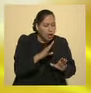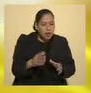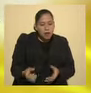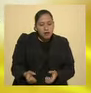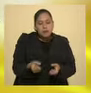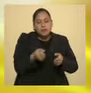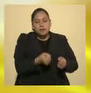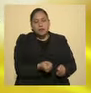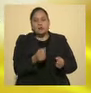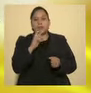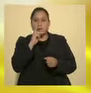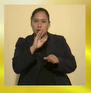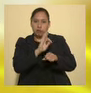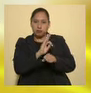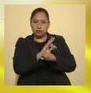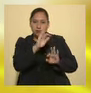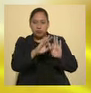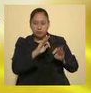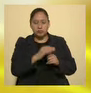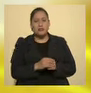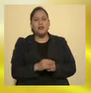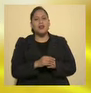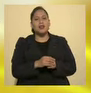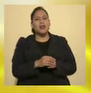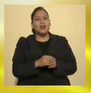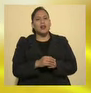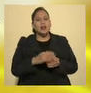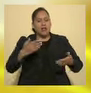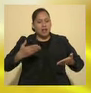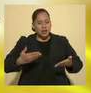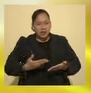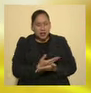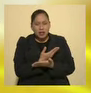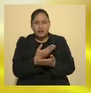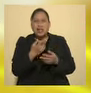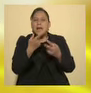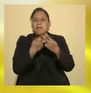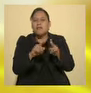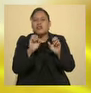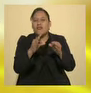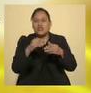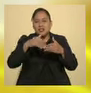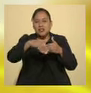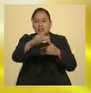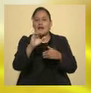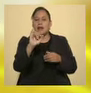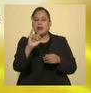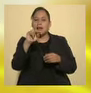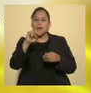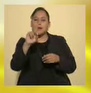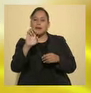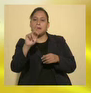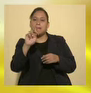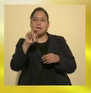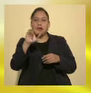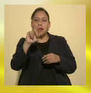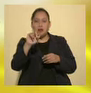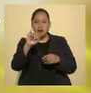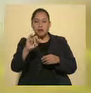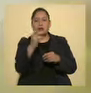Claro. ¿Cuándo y por qué nace el INDEPEDI? El INDEPEDI nace en septiembre del